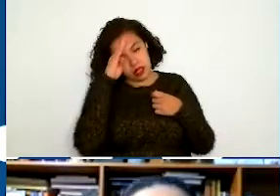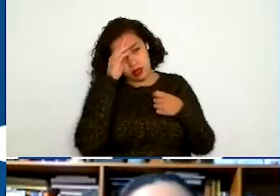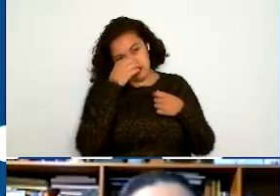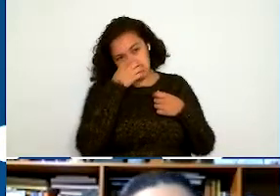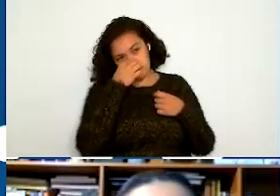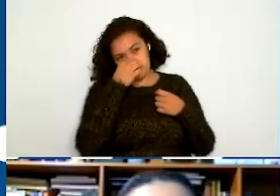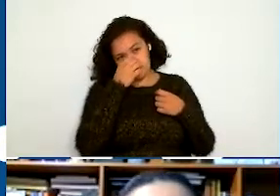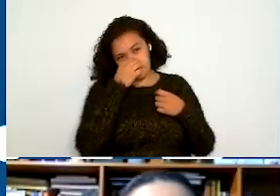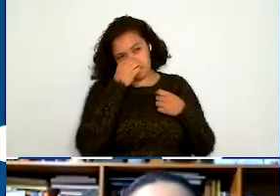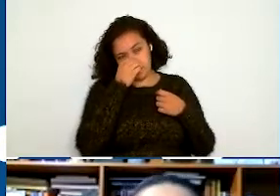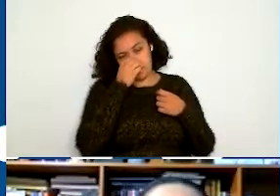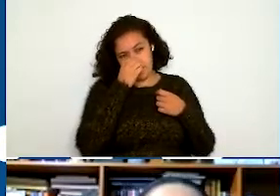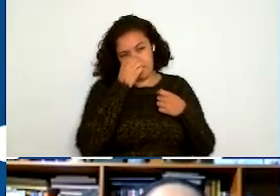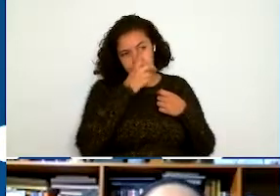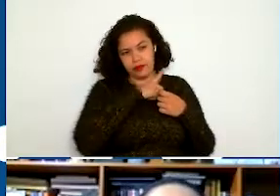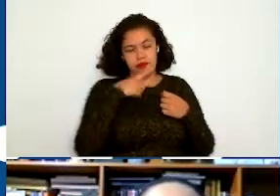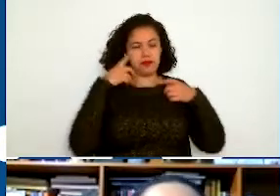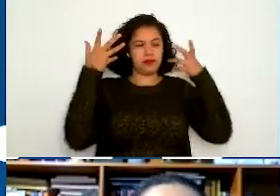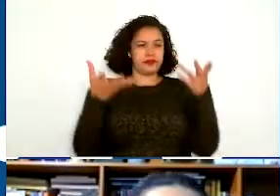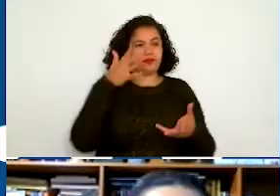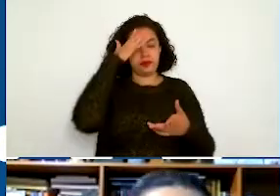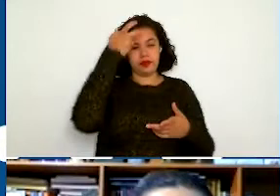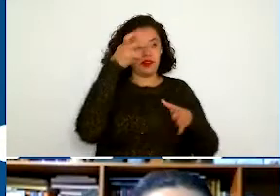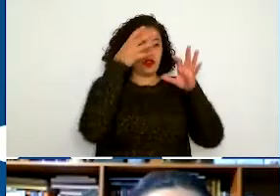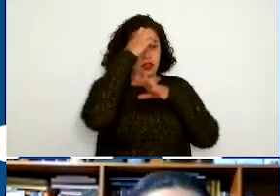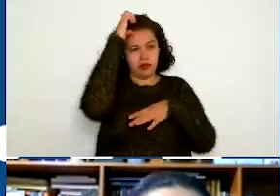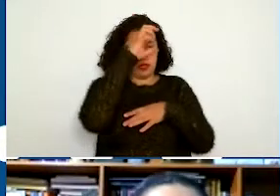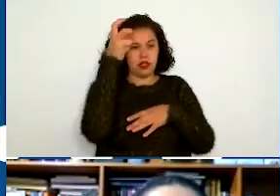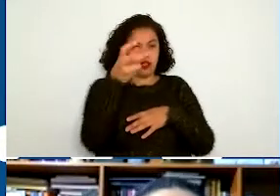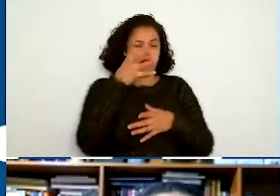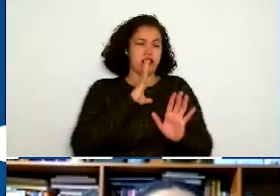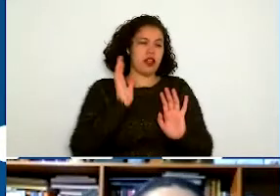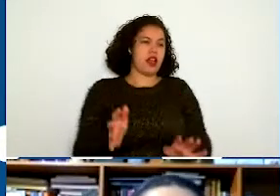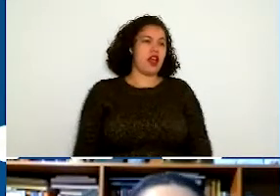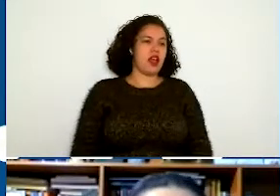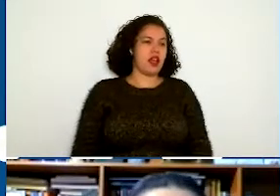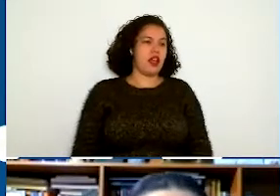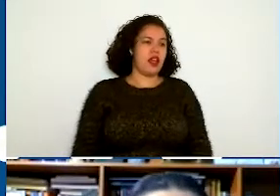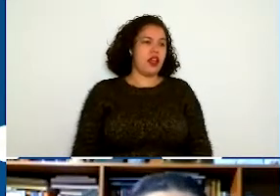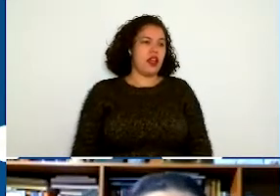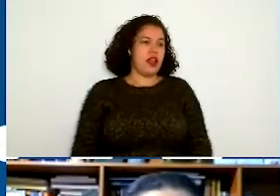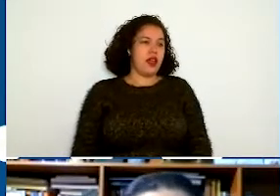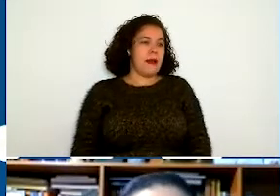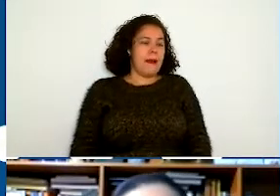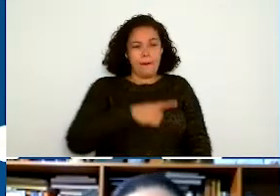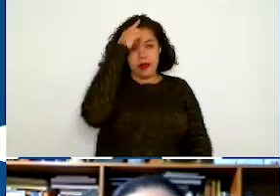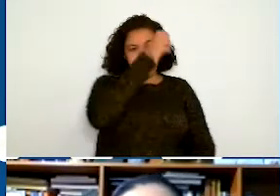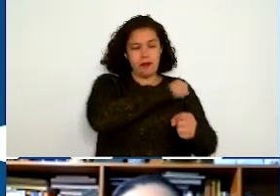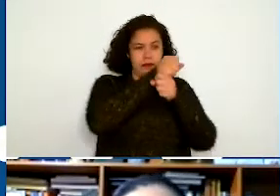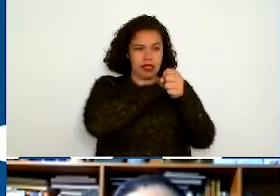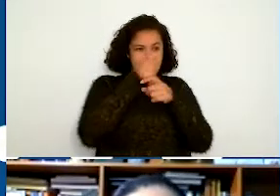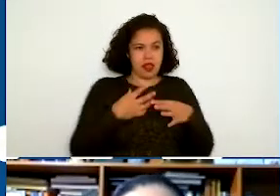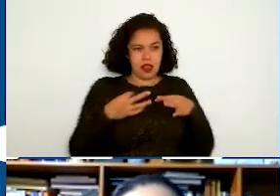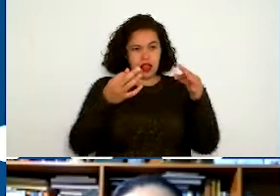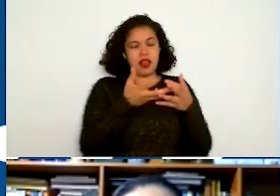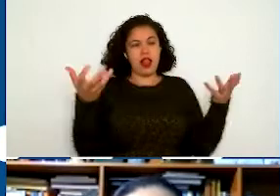ser basado en que esto es una experiencia. Es decir, aquella práctica de calidad es hacer